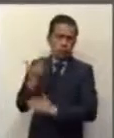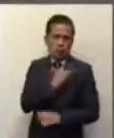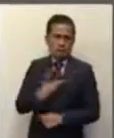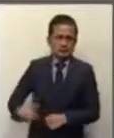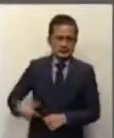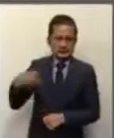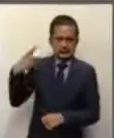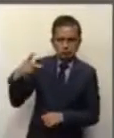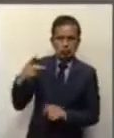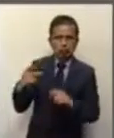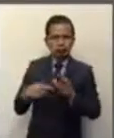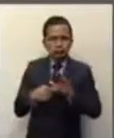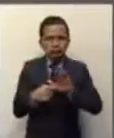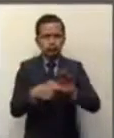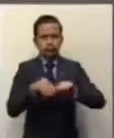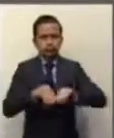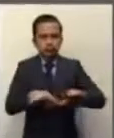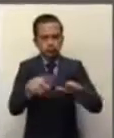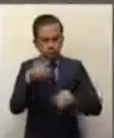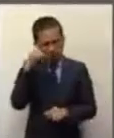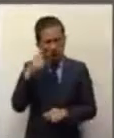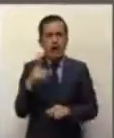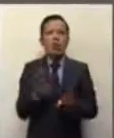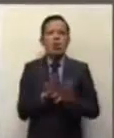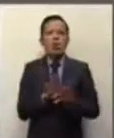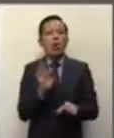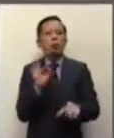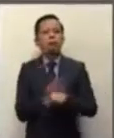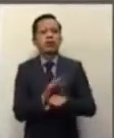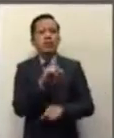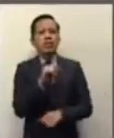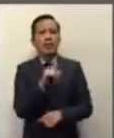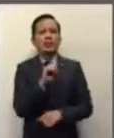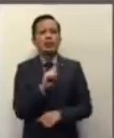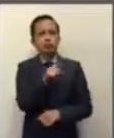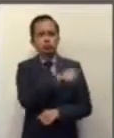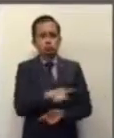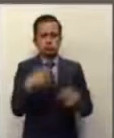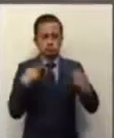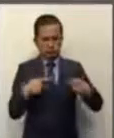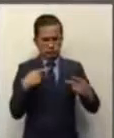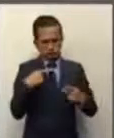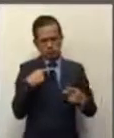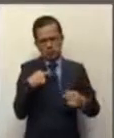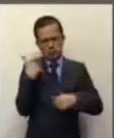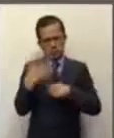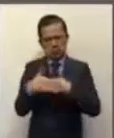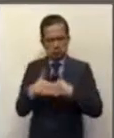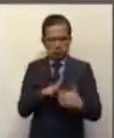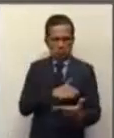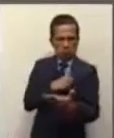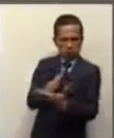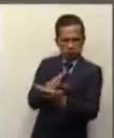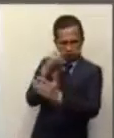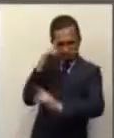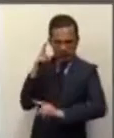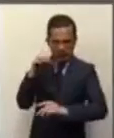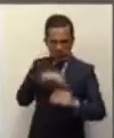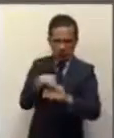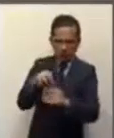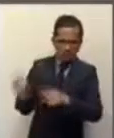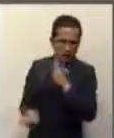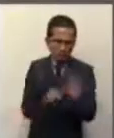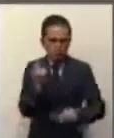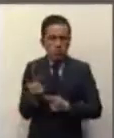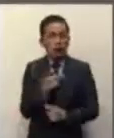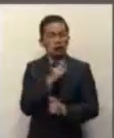obligación de la protección de datos personales de los ciudadanos que participarán en la consulta y en la que exhorta al Instituto